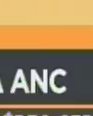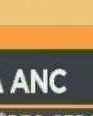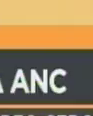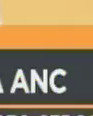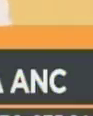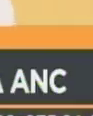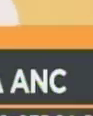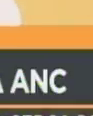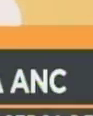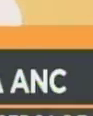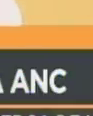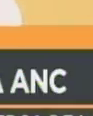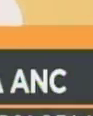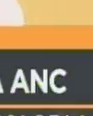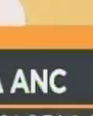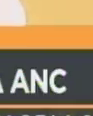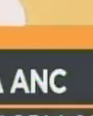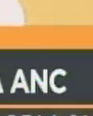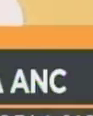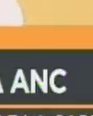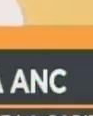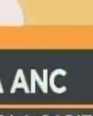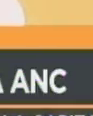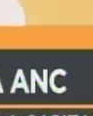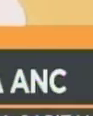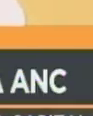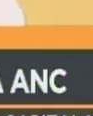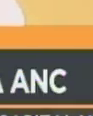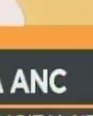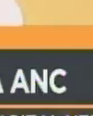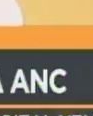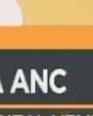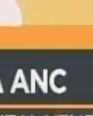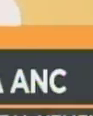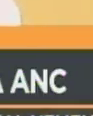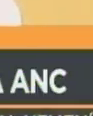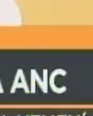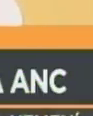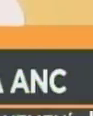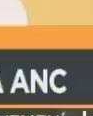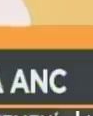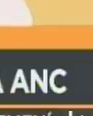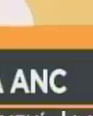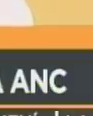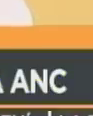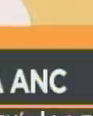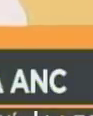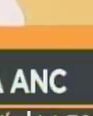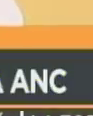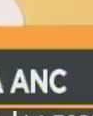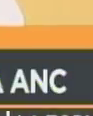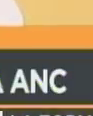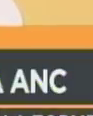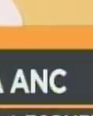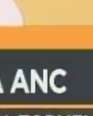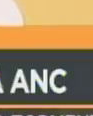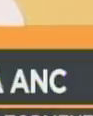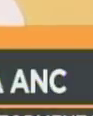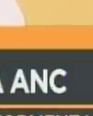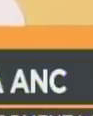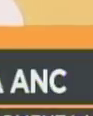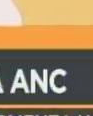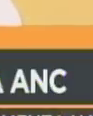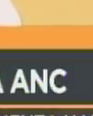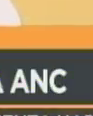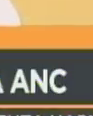urbanismos para dar un debate nacional. Como nos enseñó el comandante Chávez, junto al pueblo. En nuestro caso, junto al pueblo joven, para discutir el futuro, para